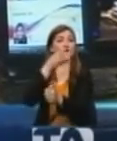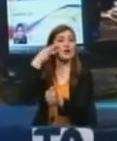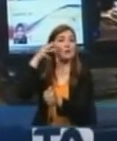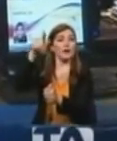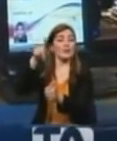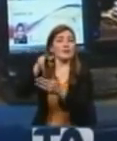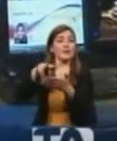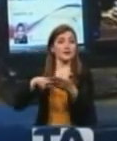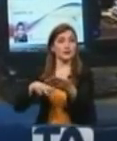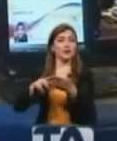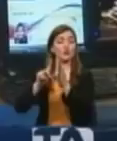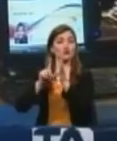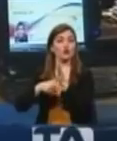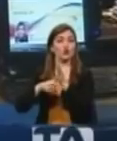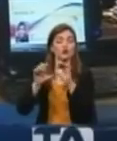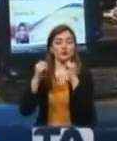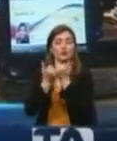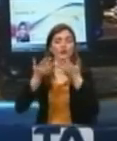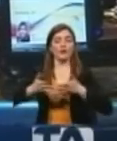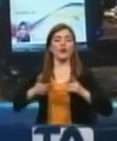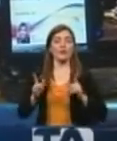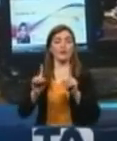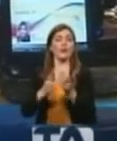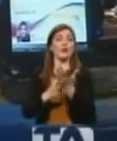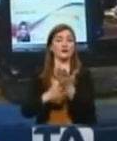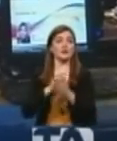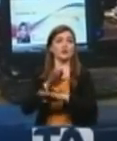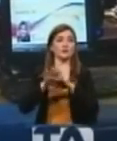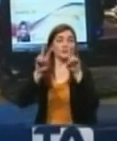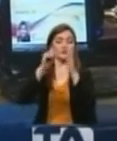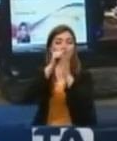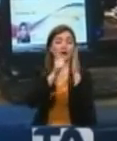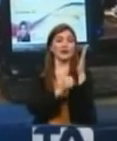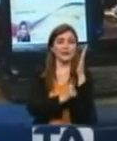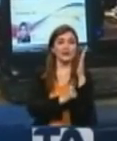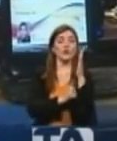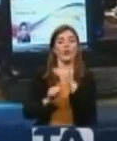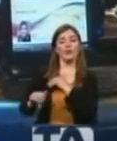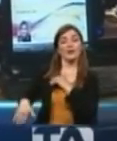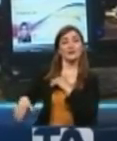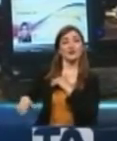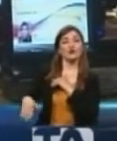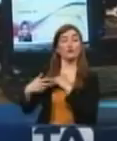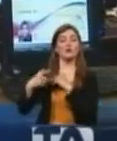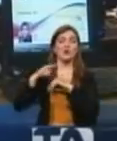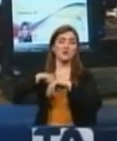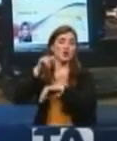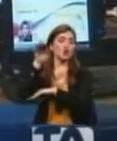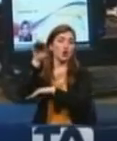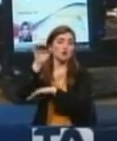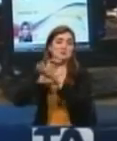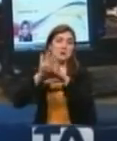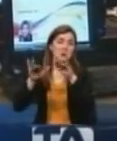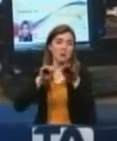más los asambleístas podrán debatir sobre esta ley. Pero la agenda aquí en el Pleno está un poco atrasada debido a que el mediodía los